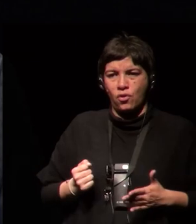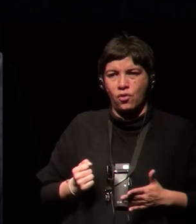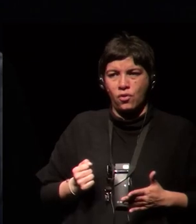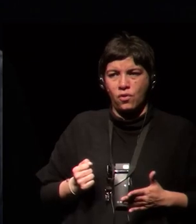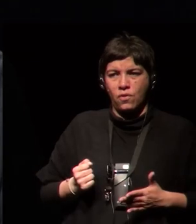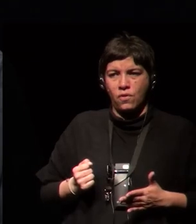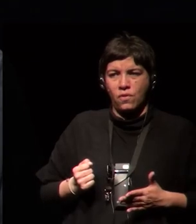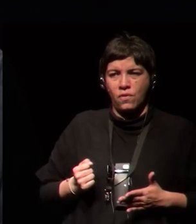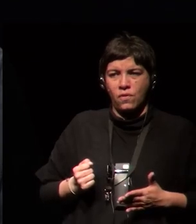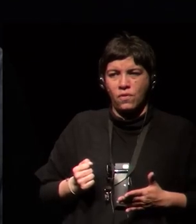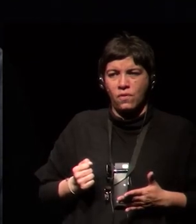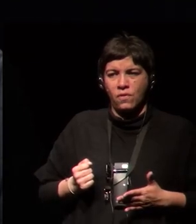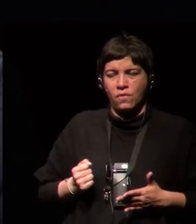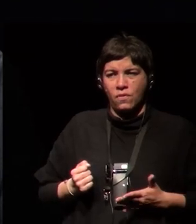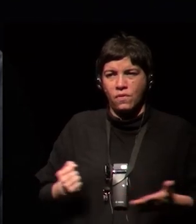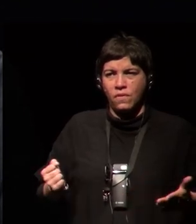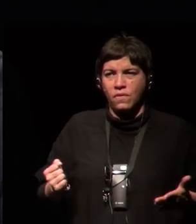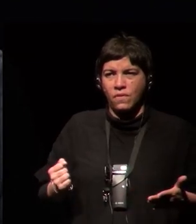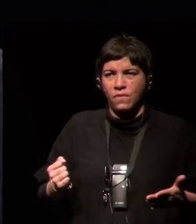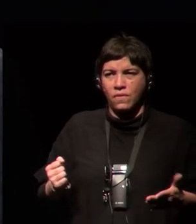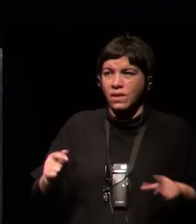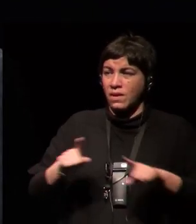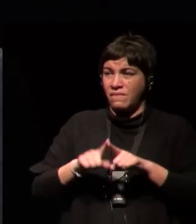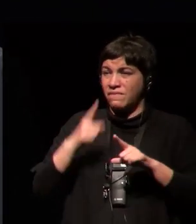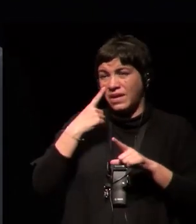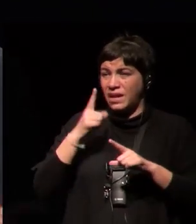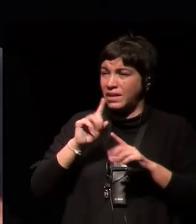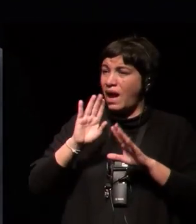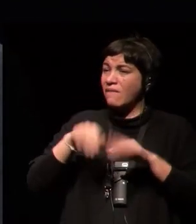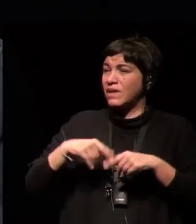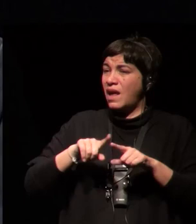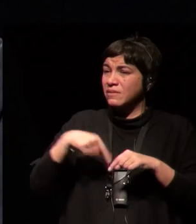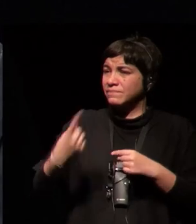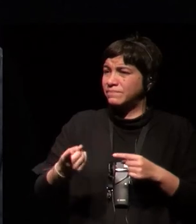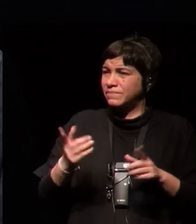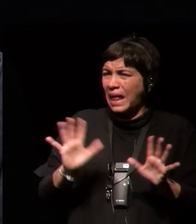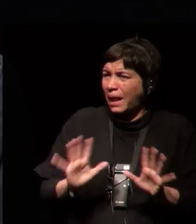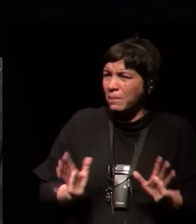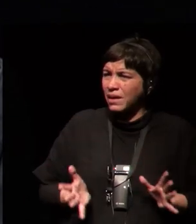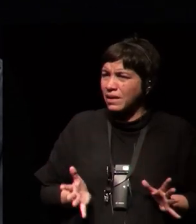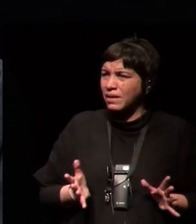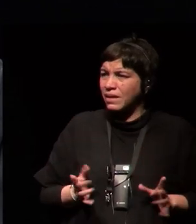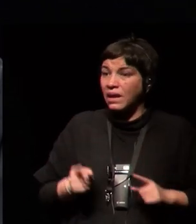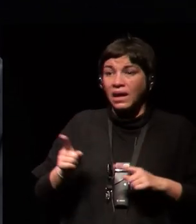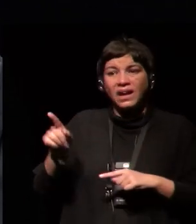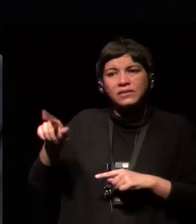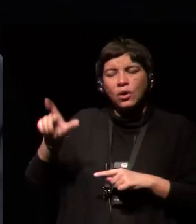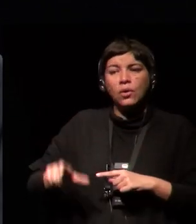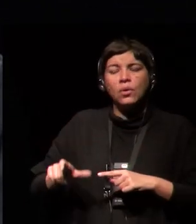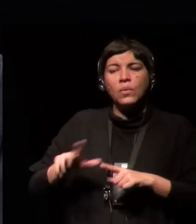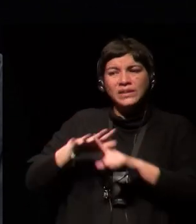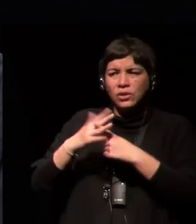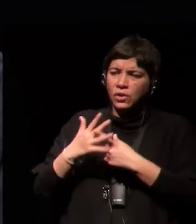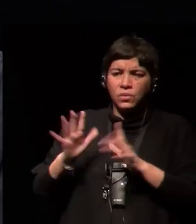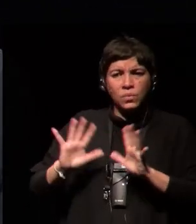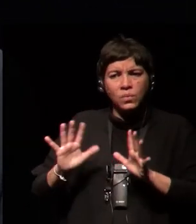tuvo este destino tan terrible. Y esto es una cuestión que no se sabía y no se conocía en Australia, pero